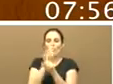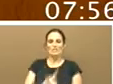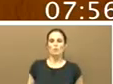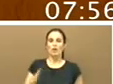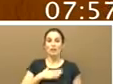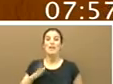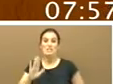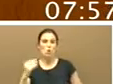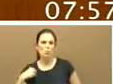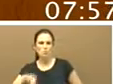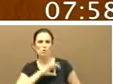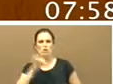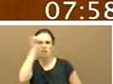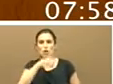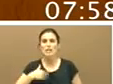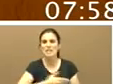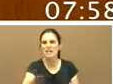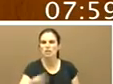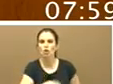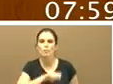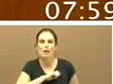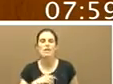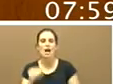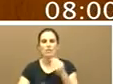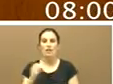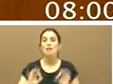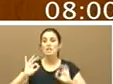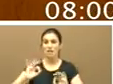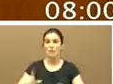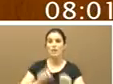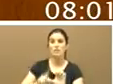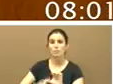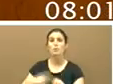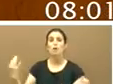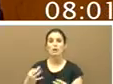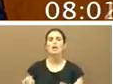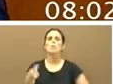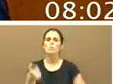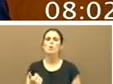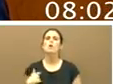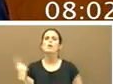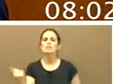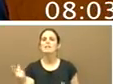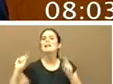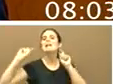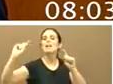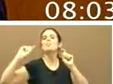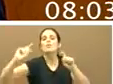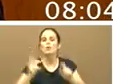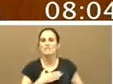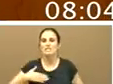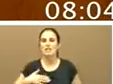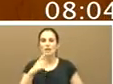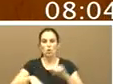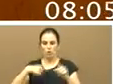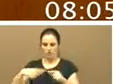desleales con el resto de España y, por lo tanto, con Extremadura, es ganar unas elecciones anteponiendo sus intereses